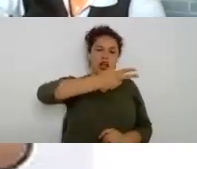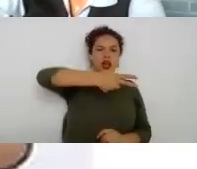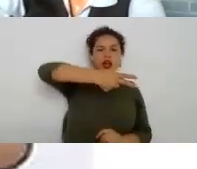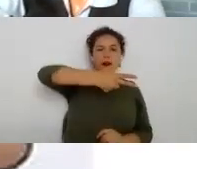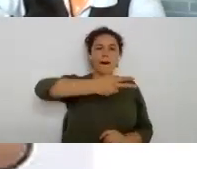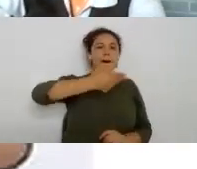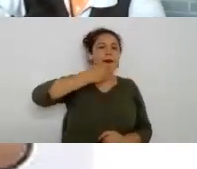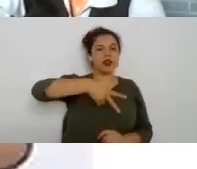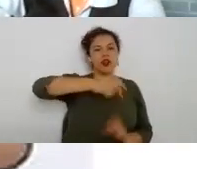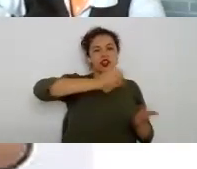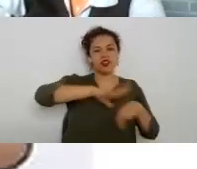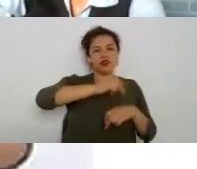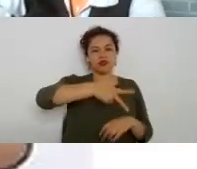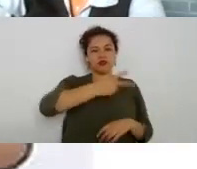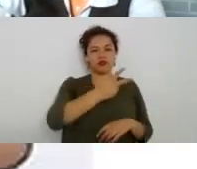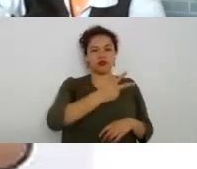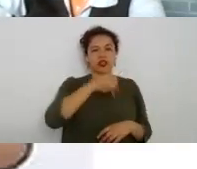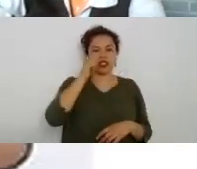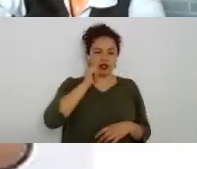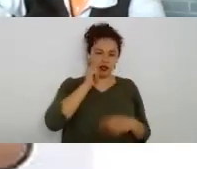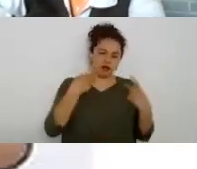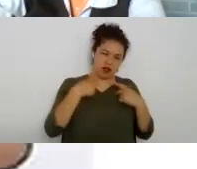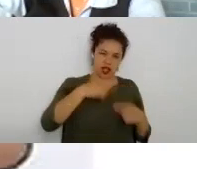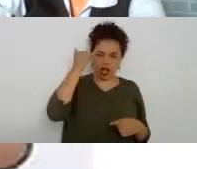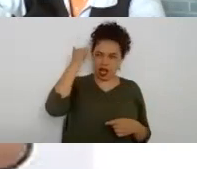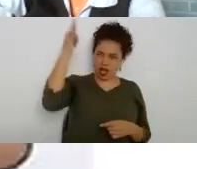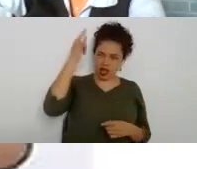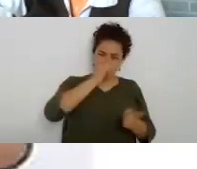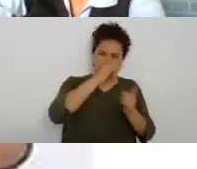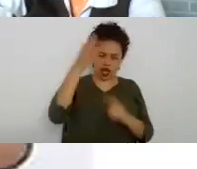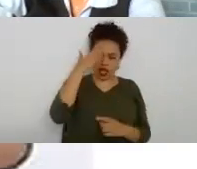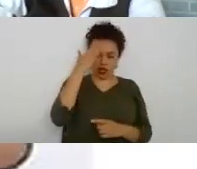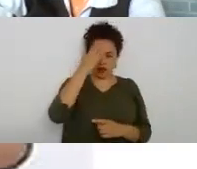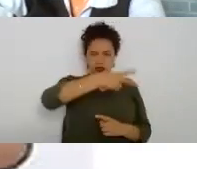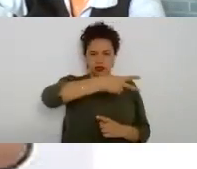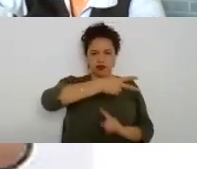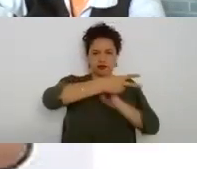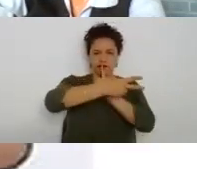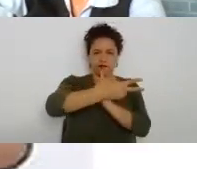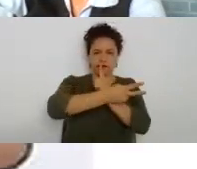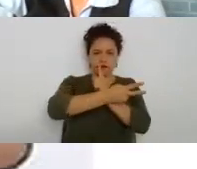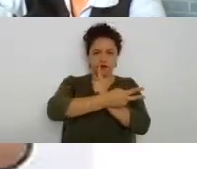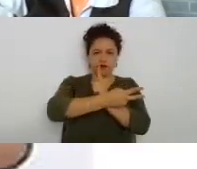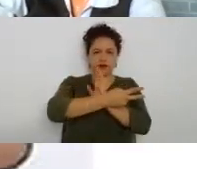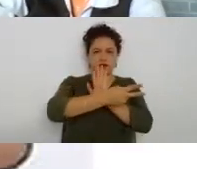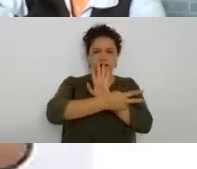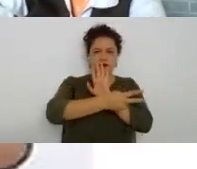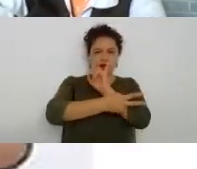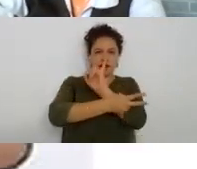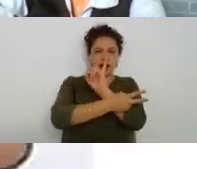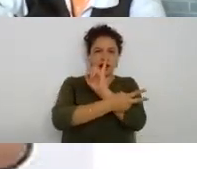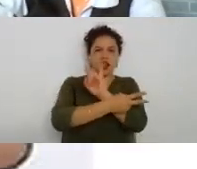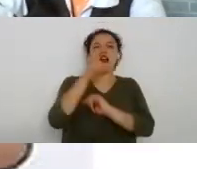¿De acuerdo? Entonces, por eso siempre se recomienda que la persona más alta vaya a lo que es la parte del cuello y la cabeza. Y como comentaba el